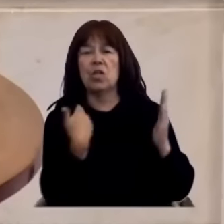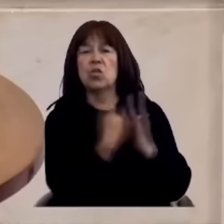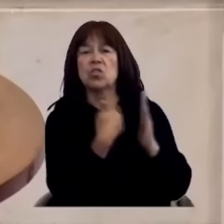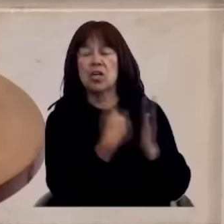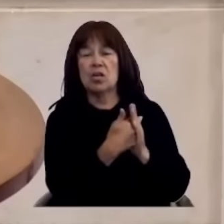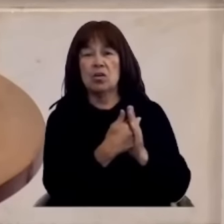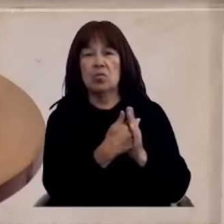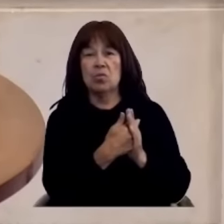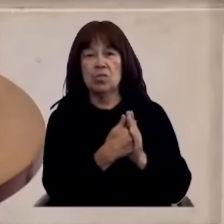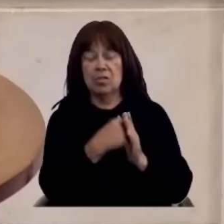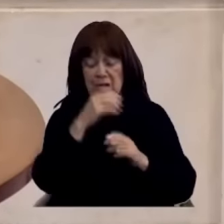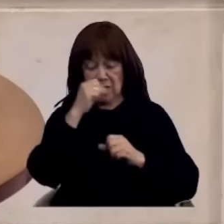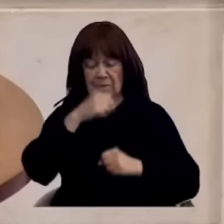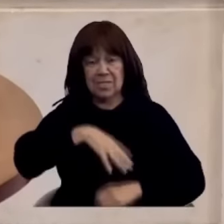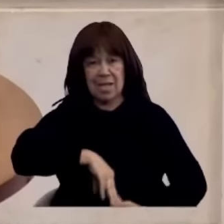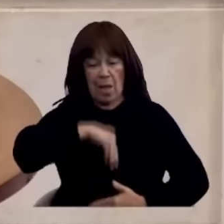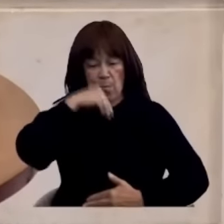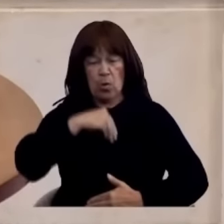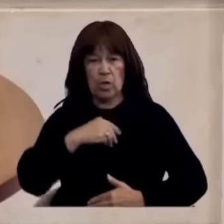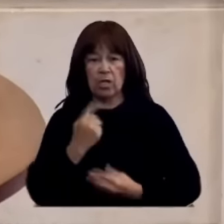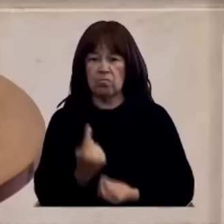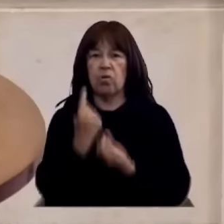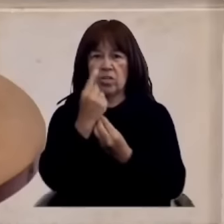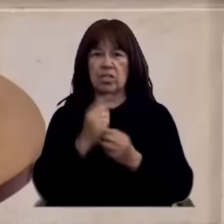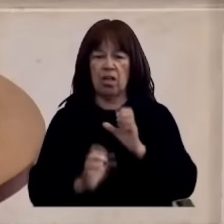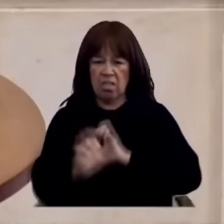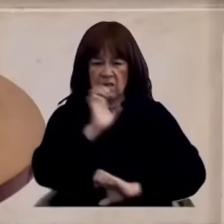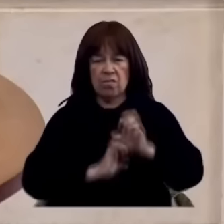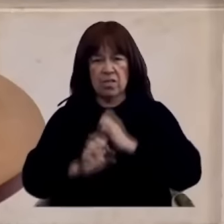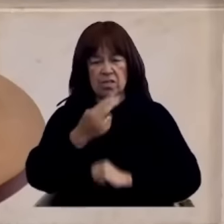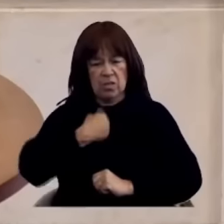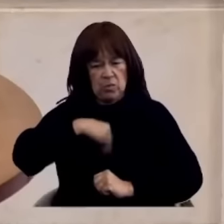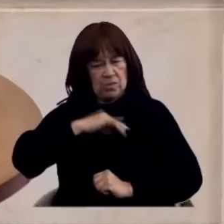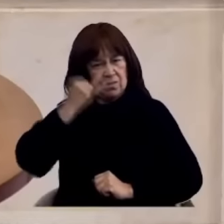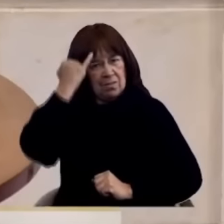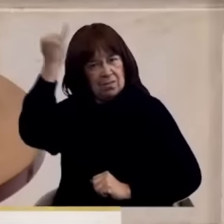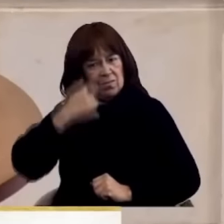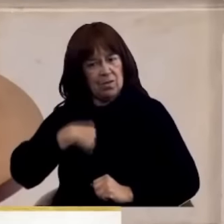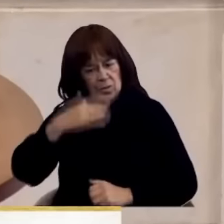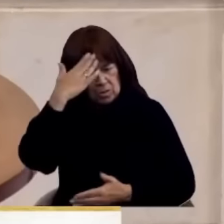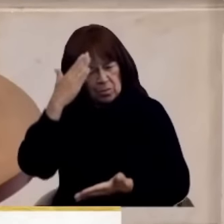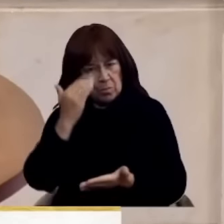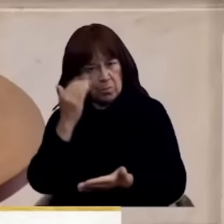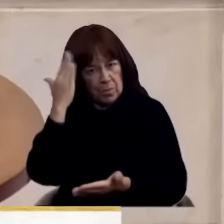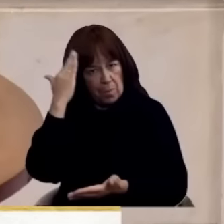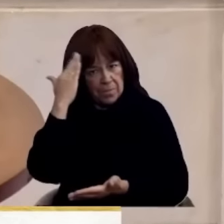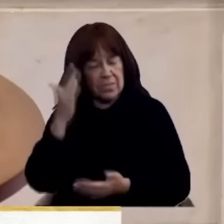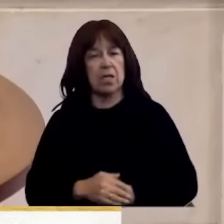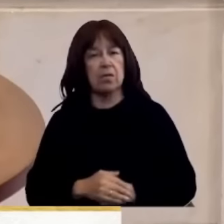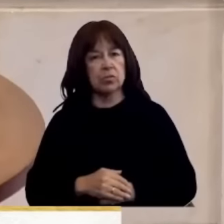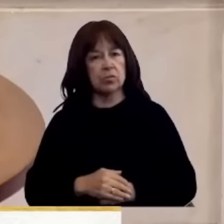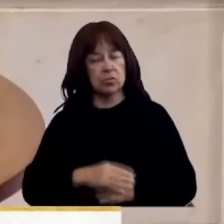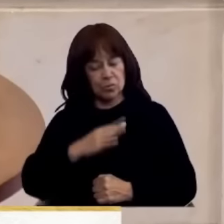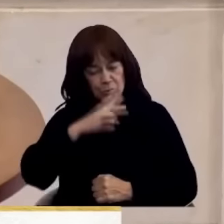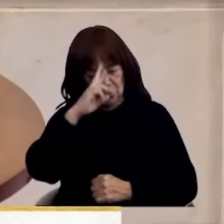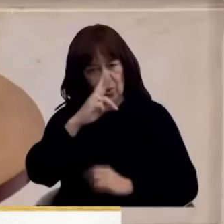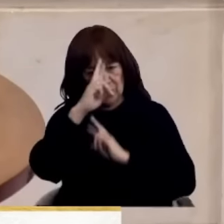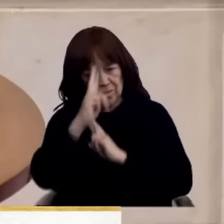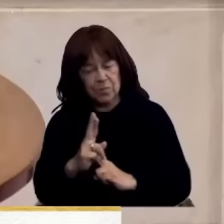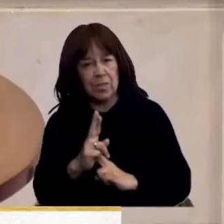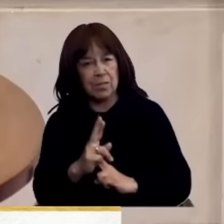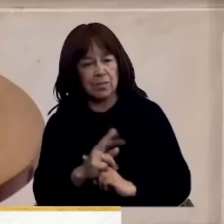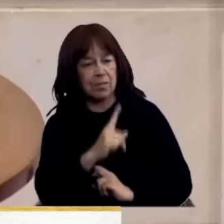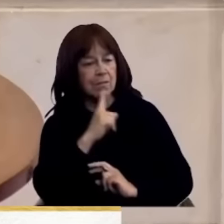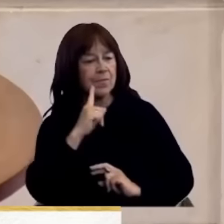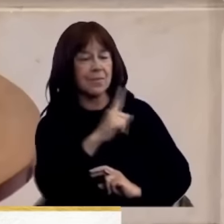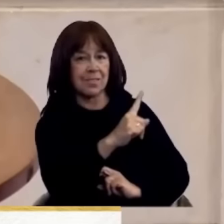moral, ni política para defender nuestras ideas y lo que pensamos. Con todo carácter y con todo respeto, le hemos dicho